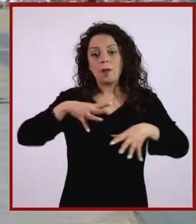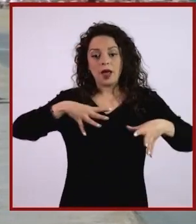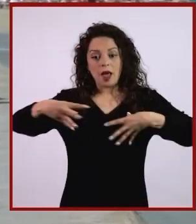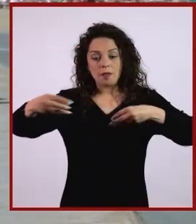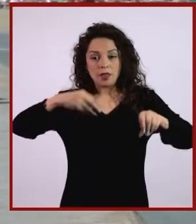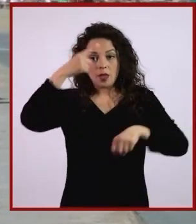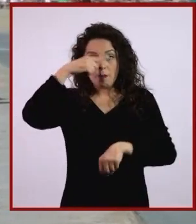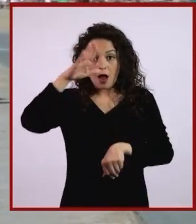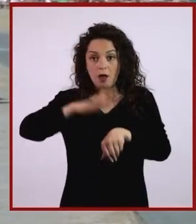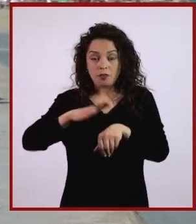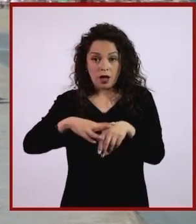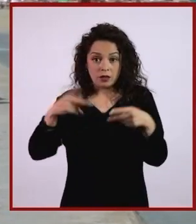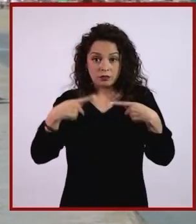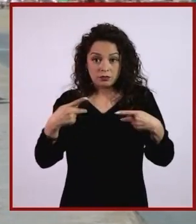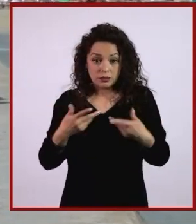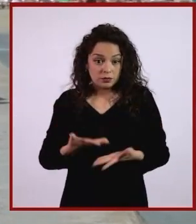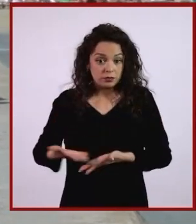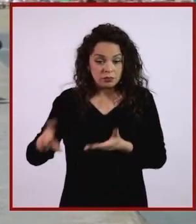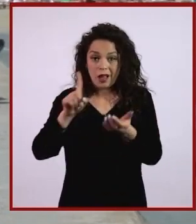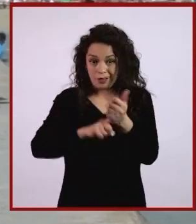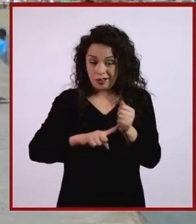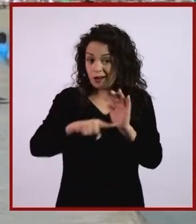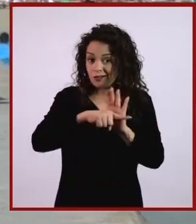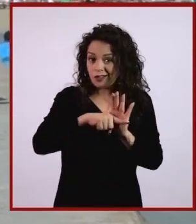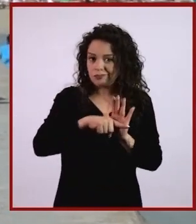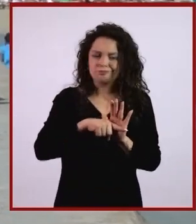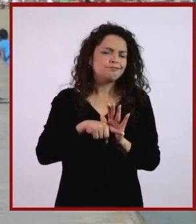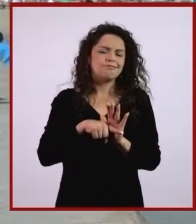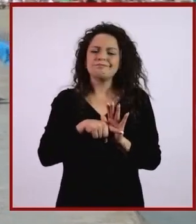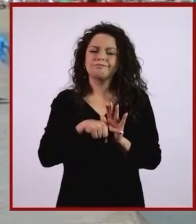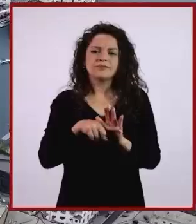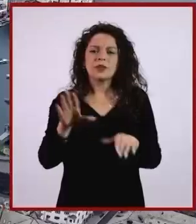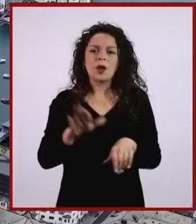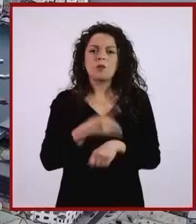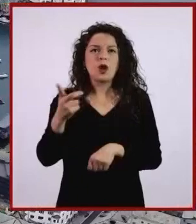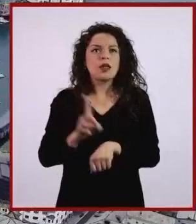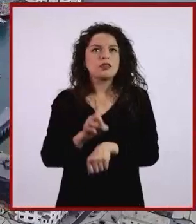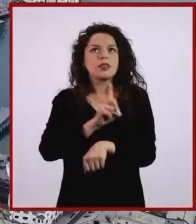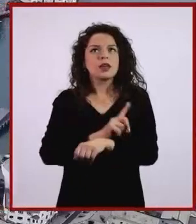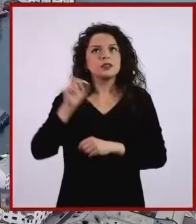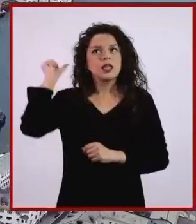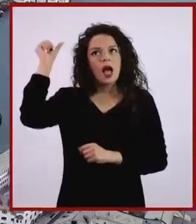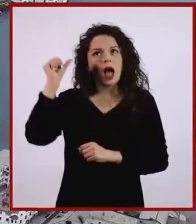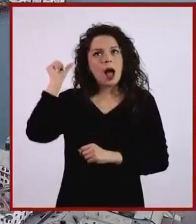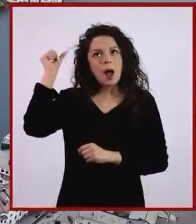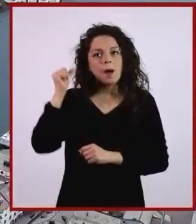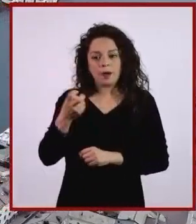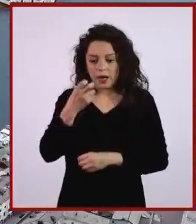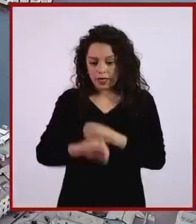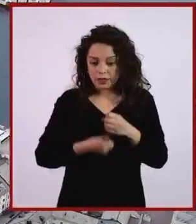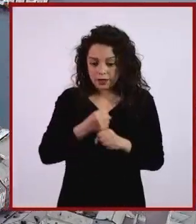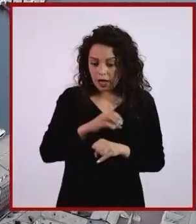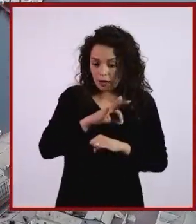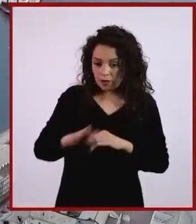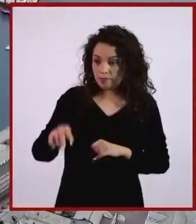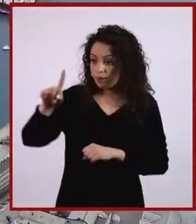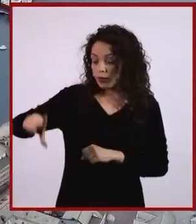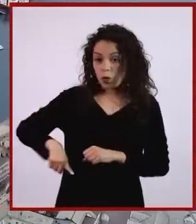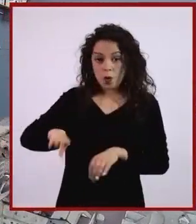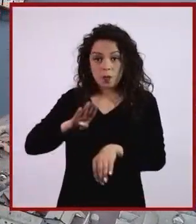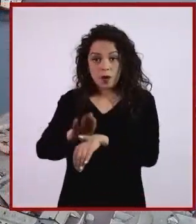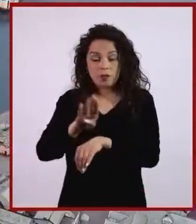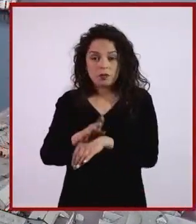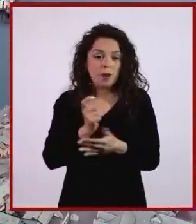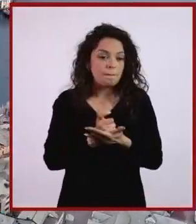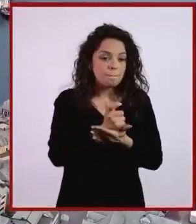epidemia para la mayor parte de la población no ha sido tan negativa, porque desde abril hasta fines de este año, el